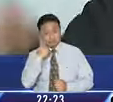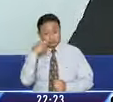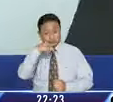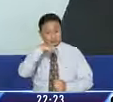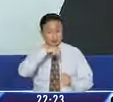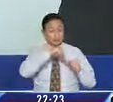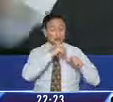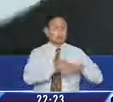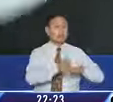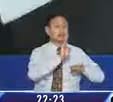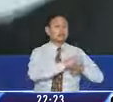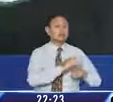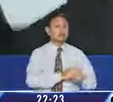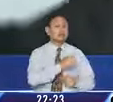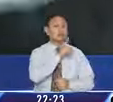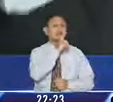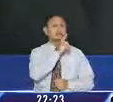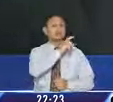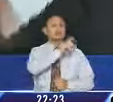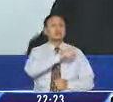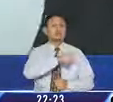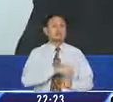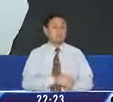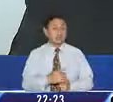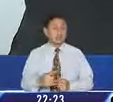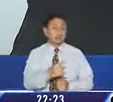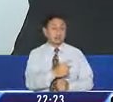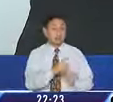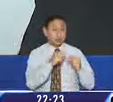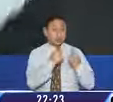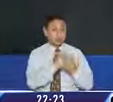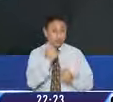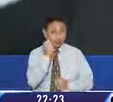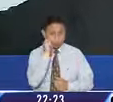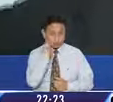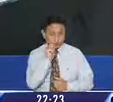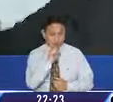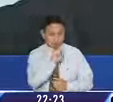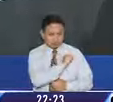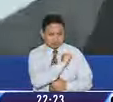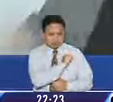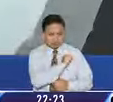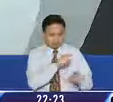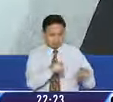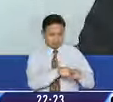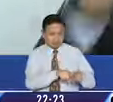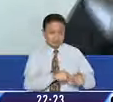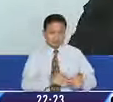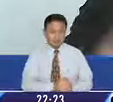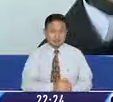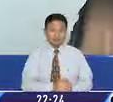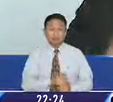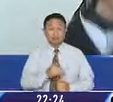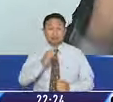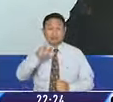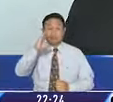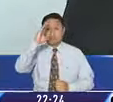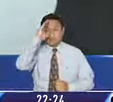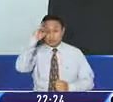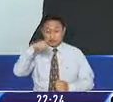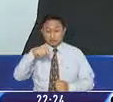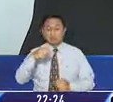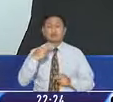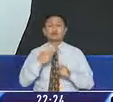asamblea quiénes son los amigos, los aliados de los delincuentes. La policía tiene que darnos los